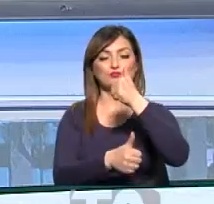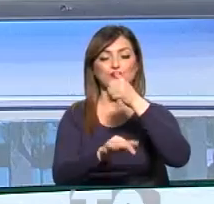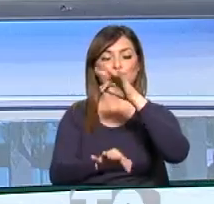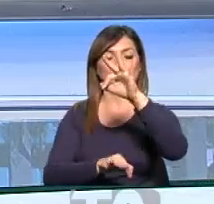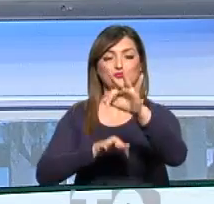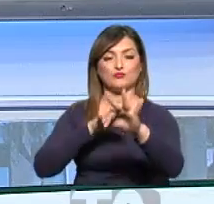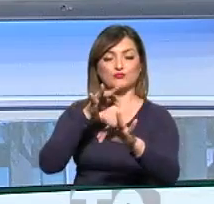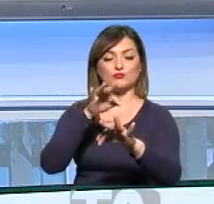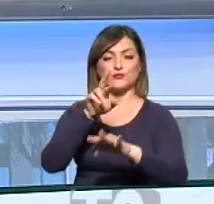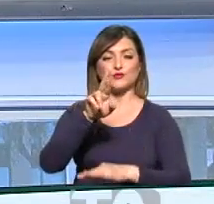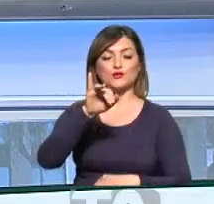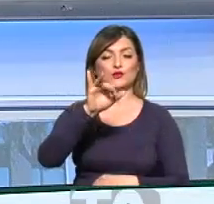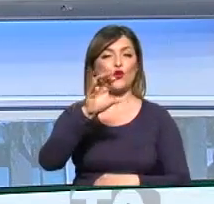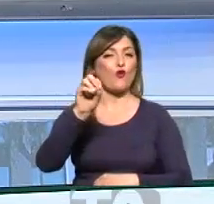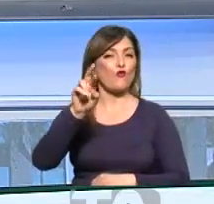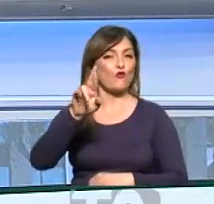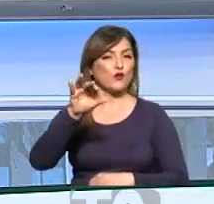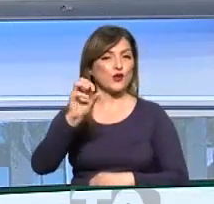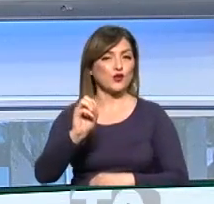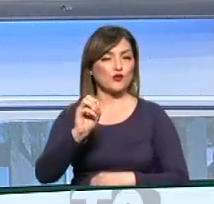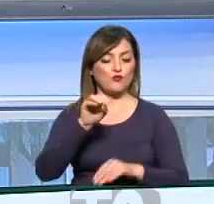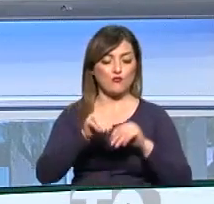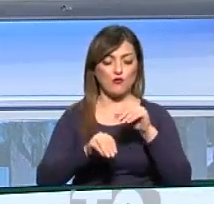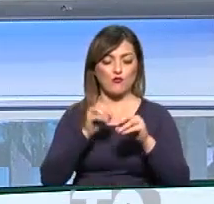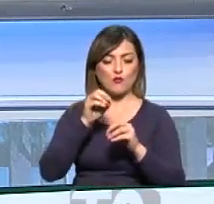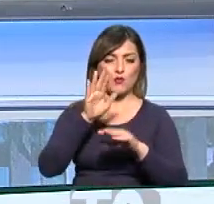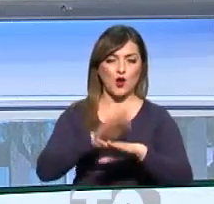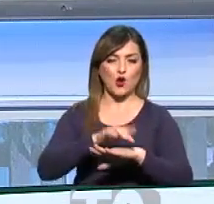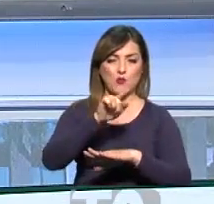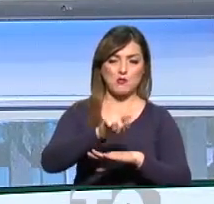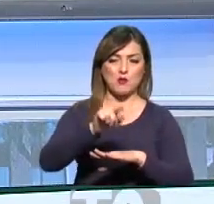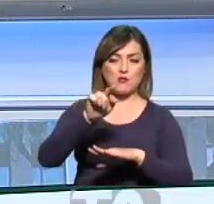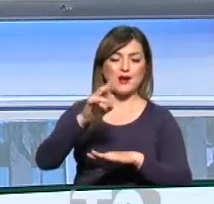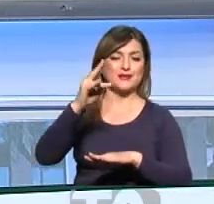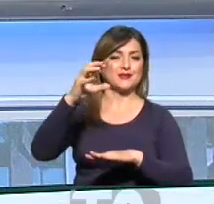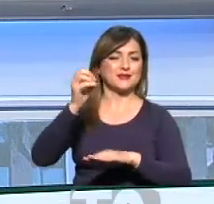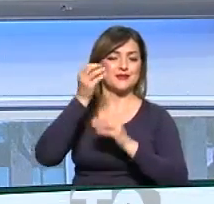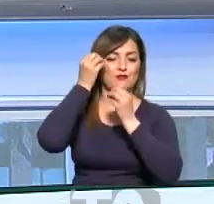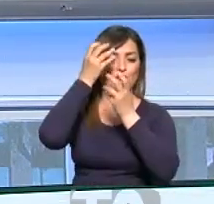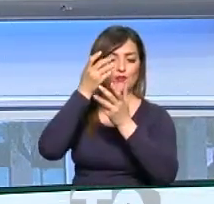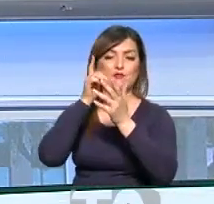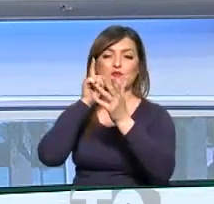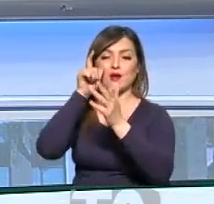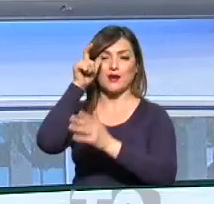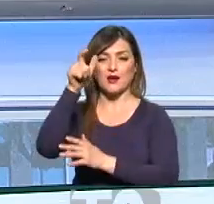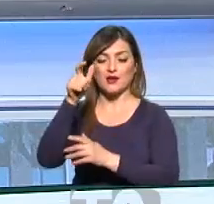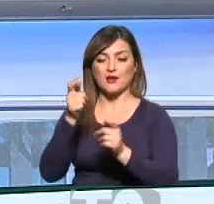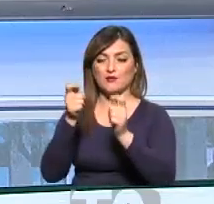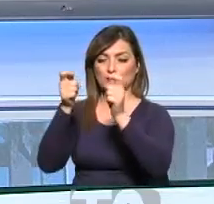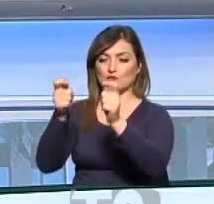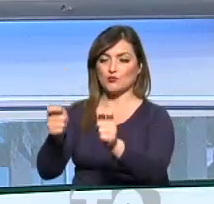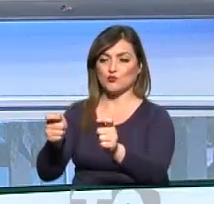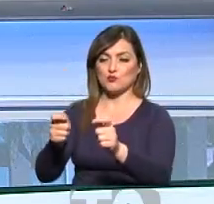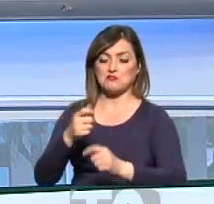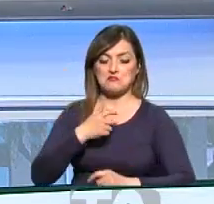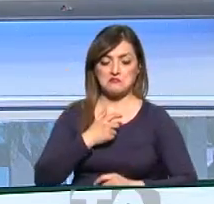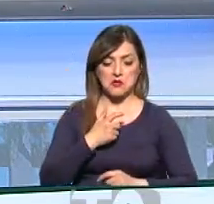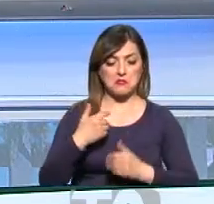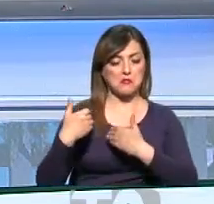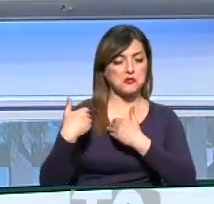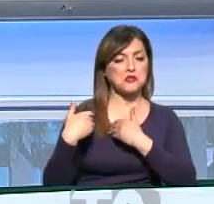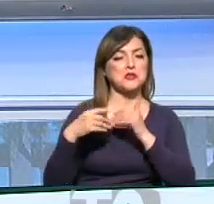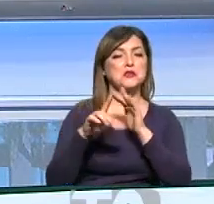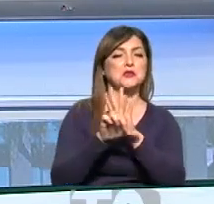Riofrío ha emitido más de 70 informes con indicios de responsabilidad penal a la Fiscalía. Asegura que su cargo es legal, que lo